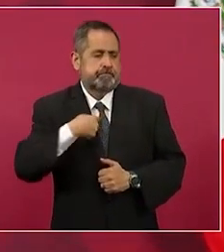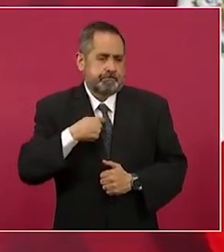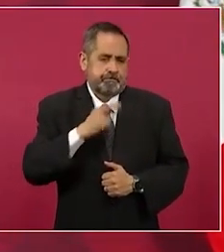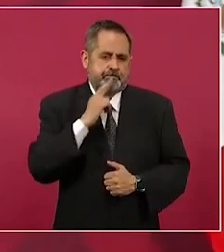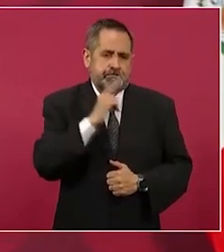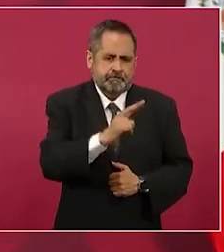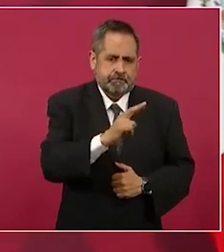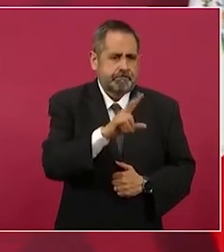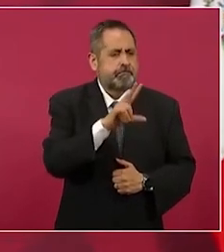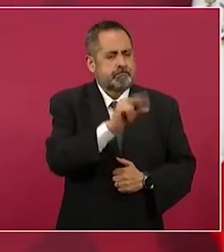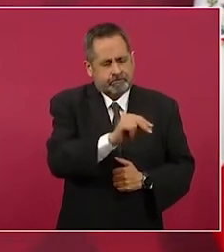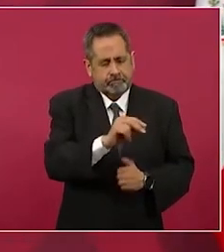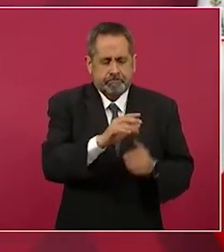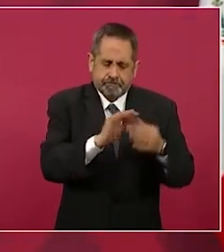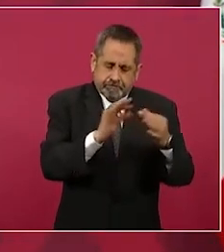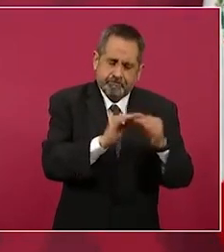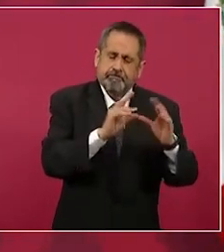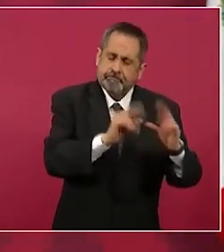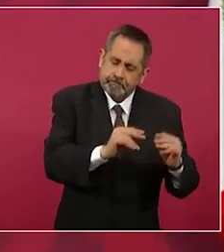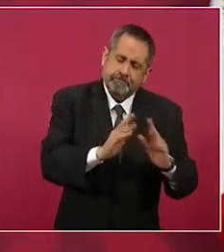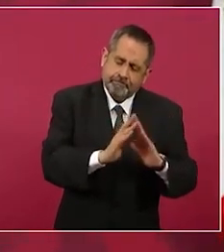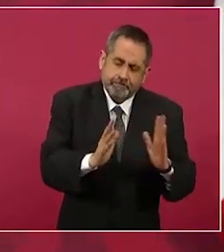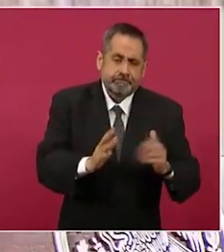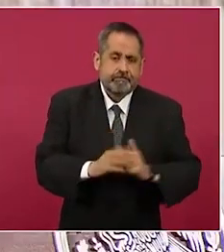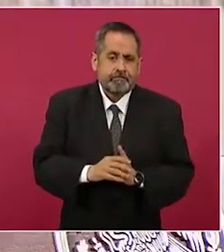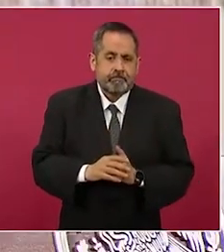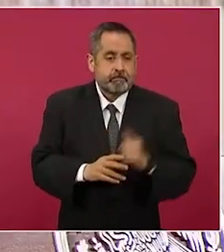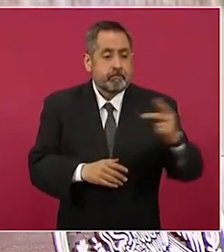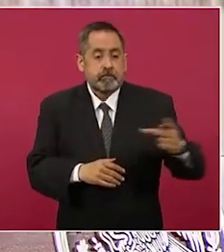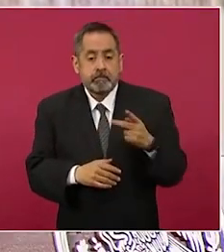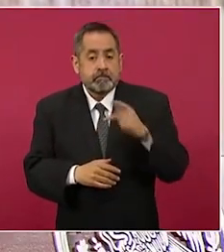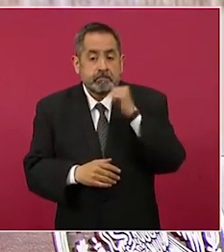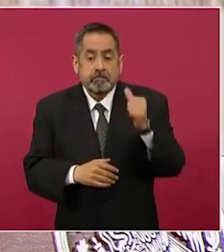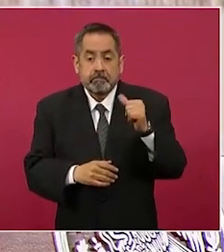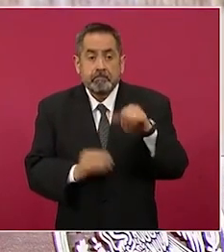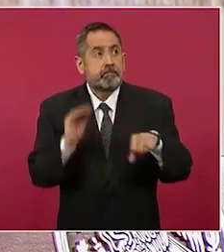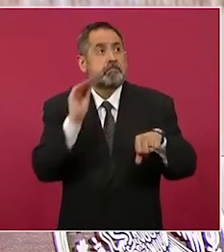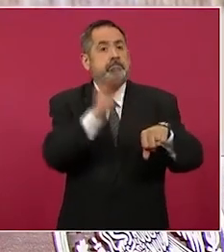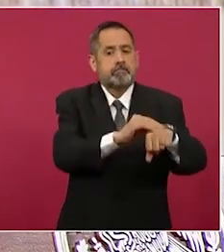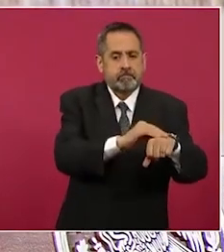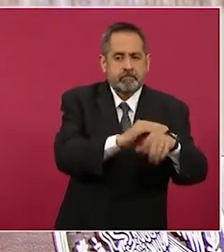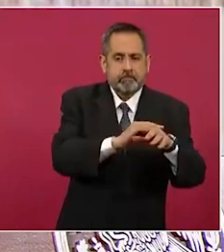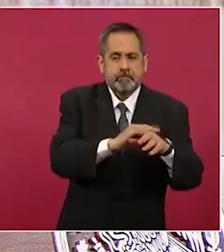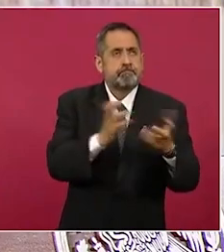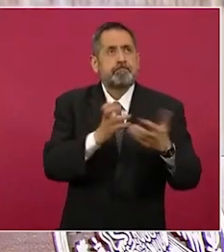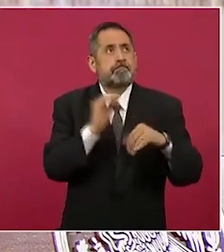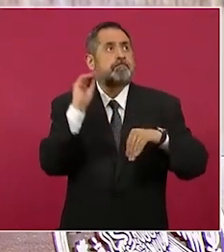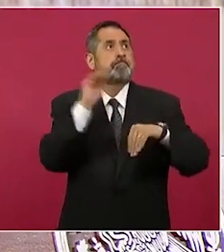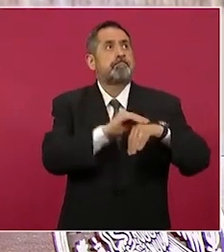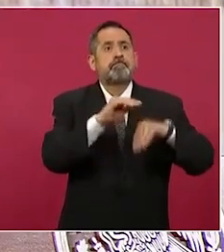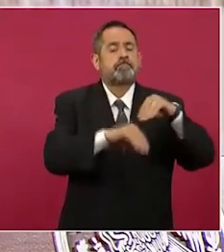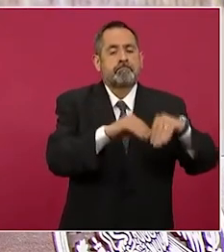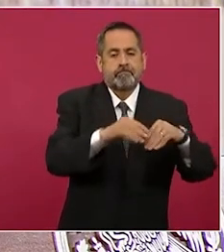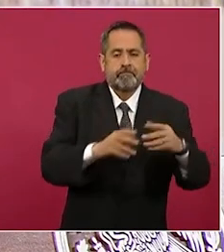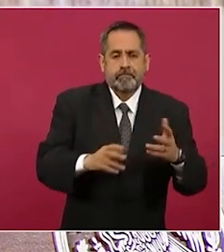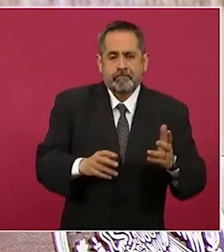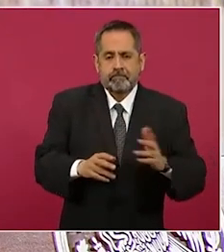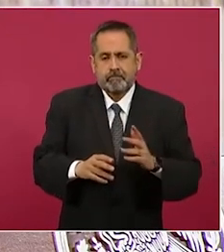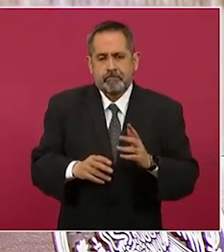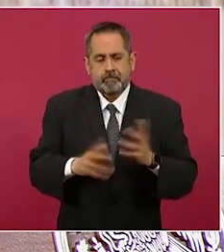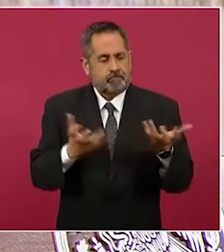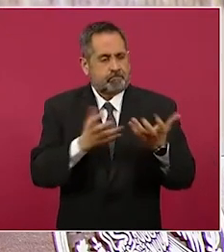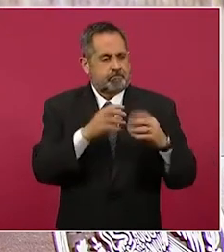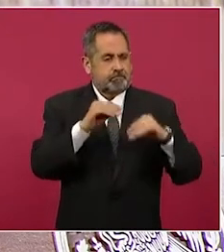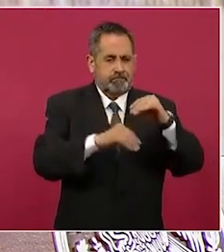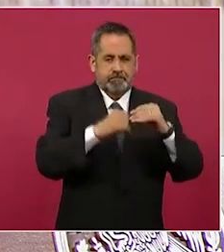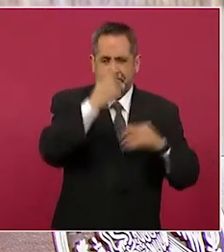hubiese sido convencido. Como no me consultaron, ellos hicieron o mandaron a